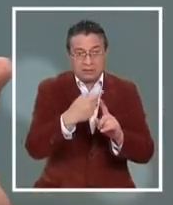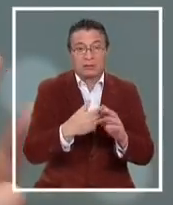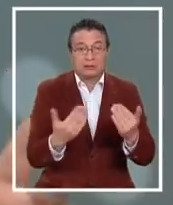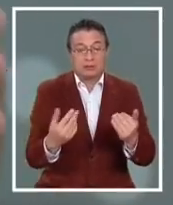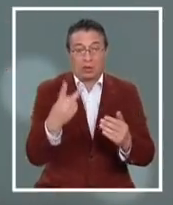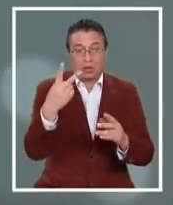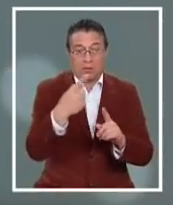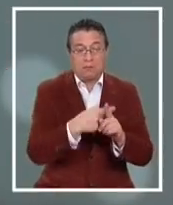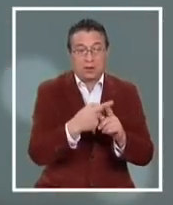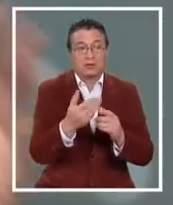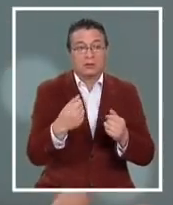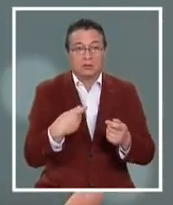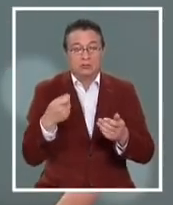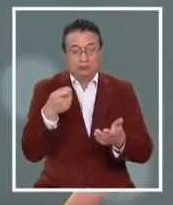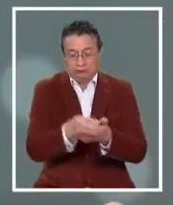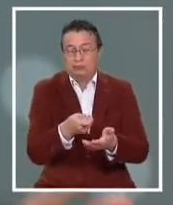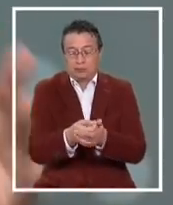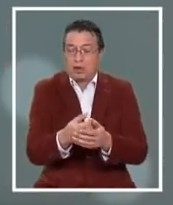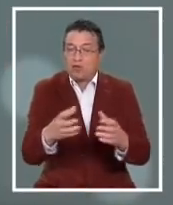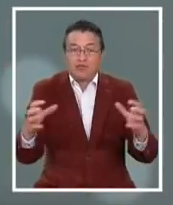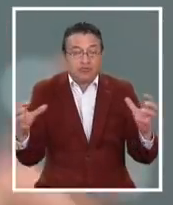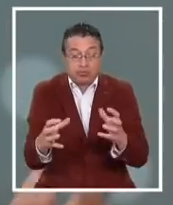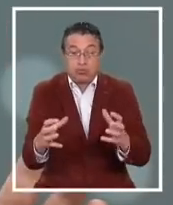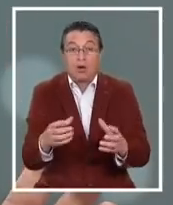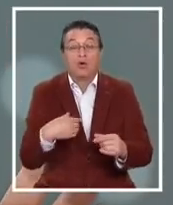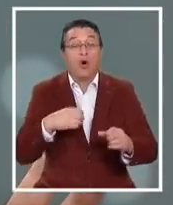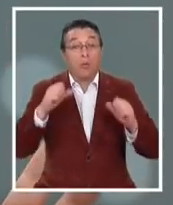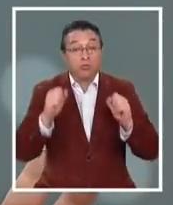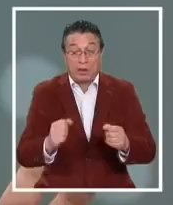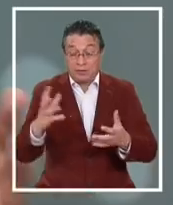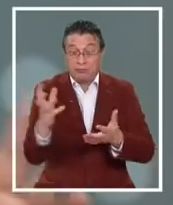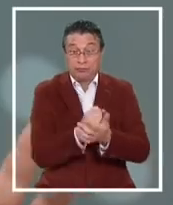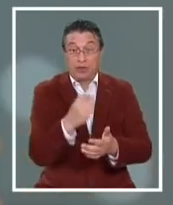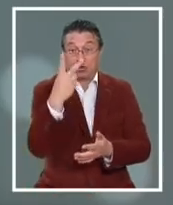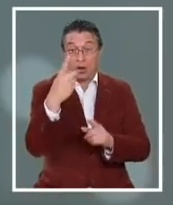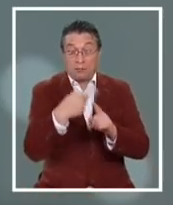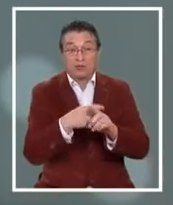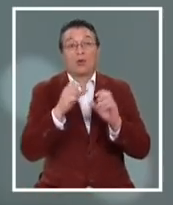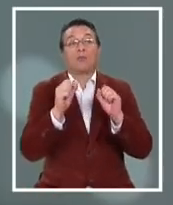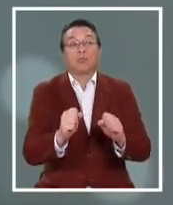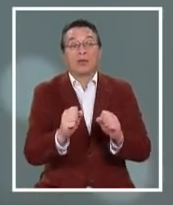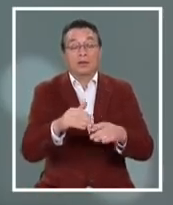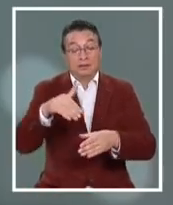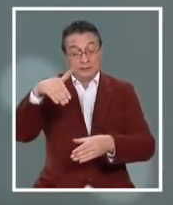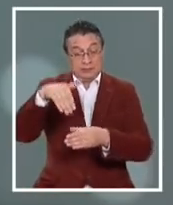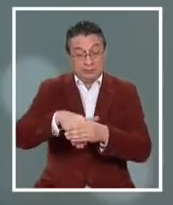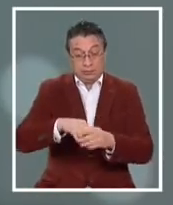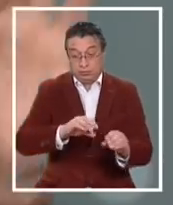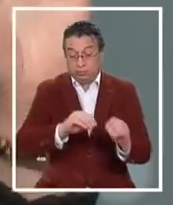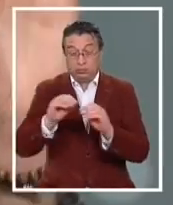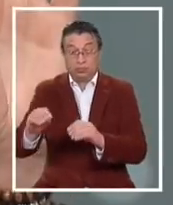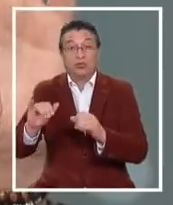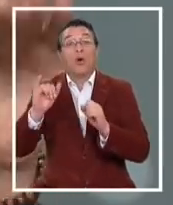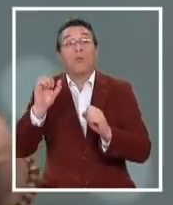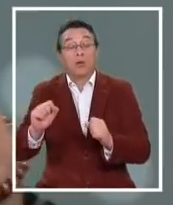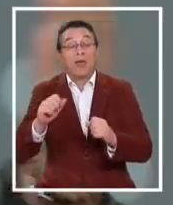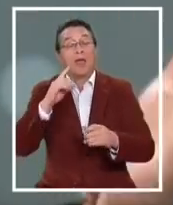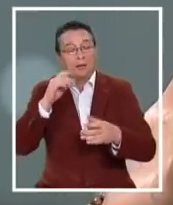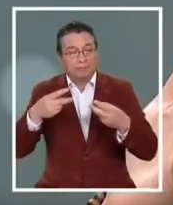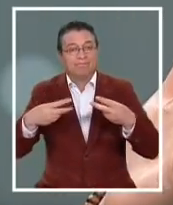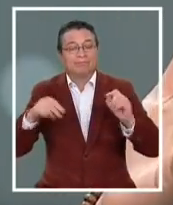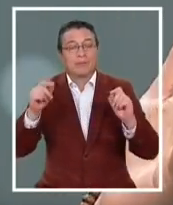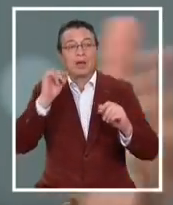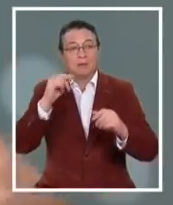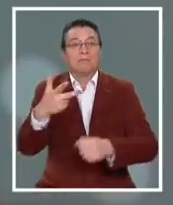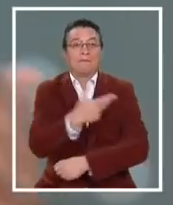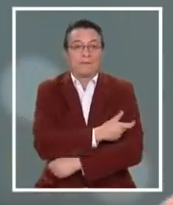dos meses de contención dura. Y si podemos lograrlo en dos meses, creo que podemos tener las elecciones y empezar a mirar la salida, porque además vamos a